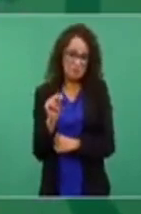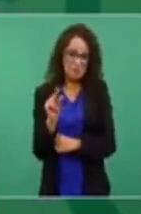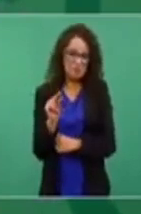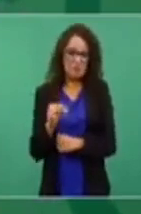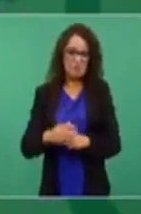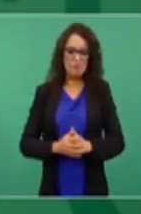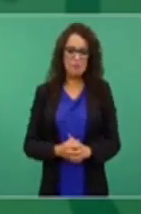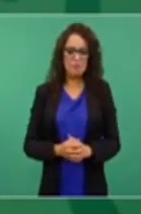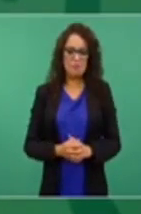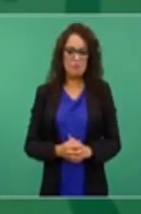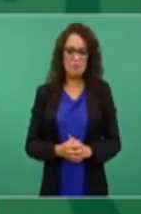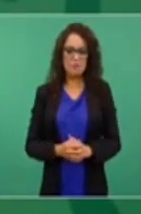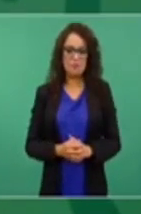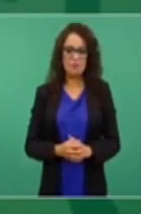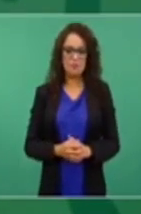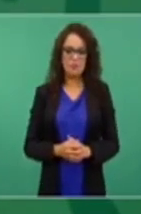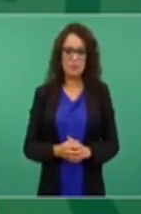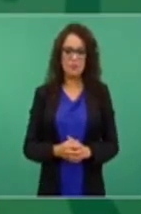la decadencia